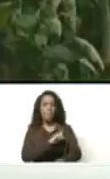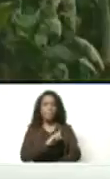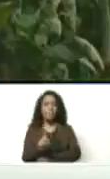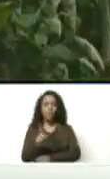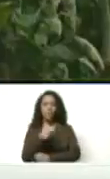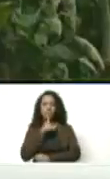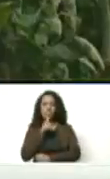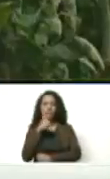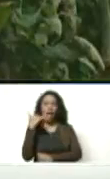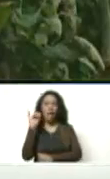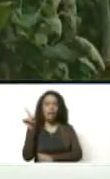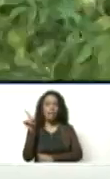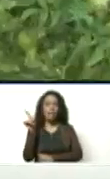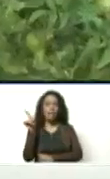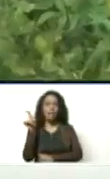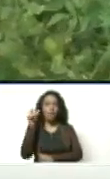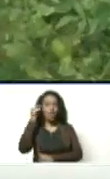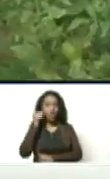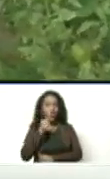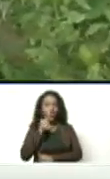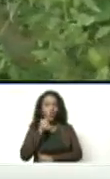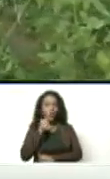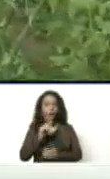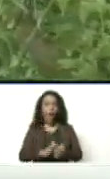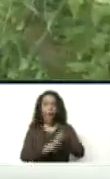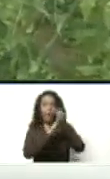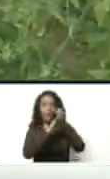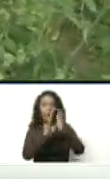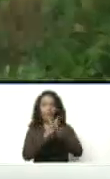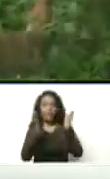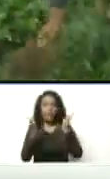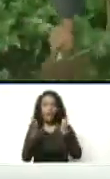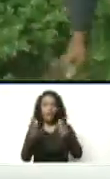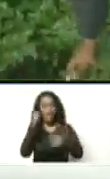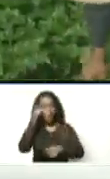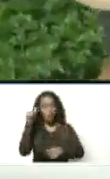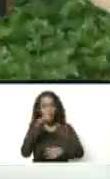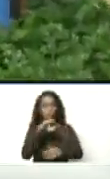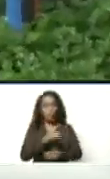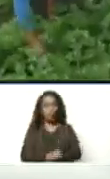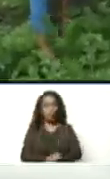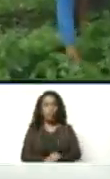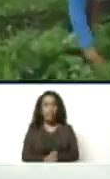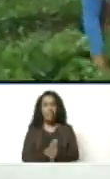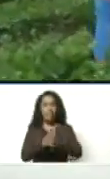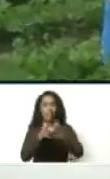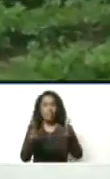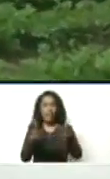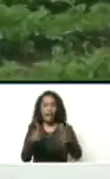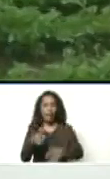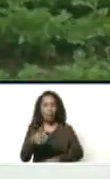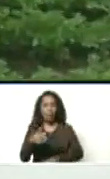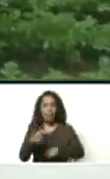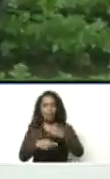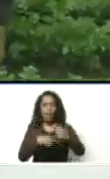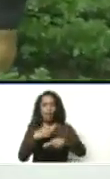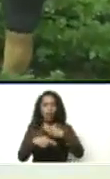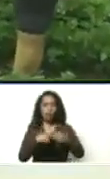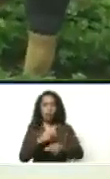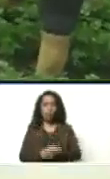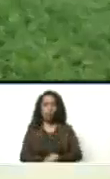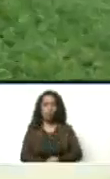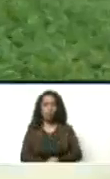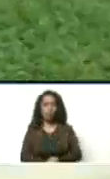estaba? Antonio José de Sucre, el gran mariscal de los pueblos, el gran mariscal revolucionario.